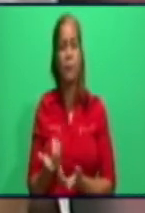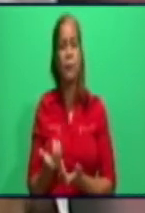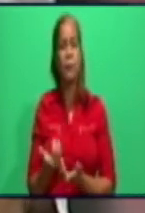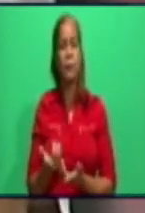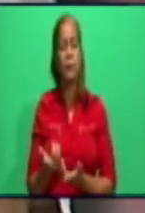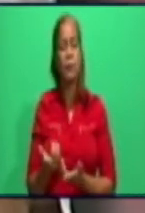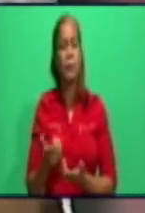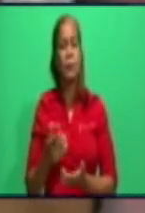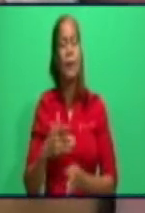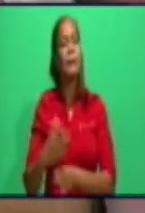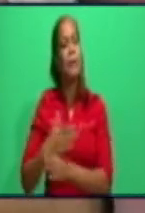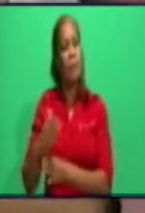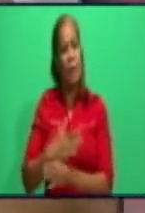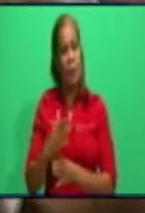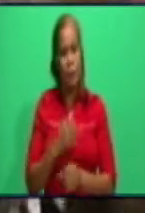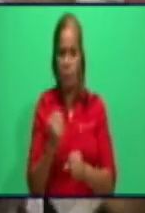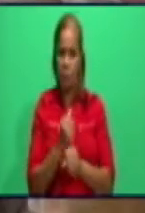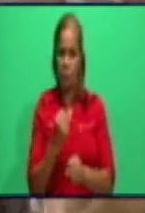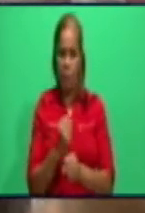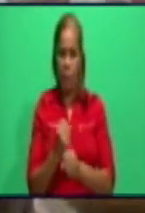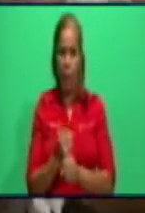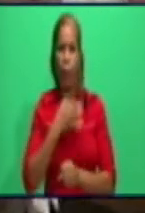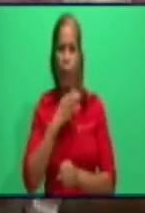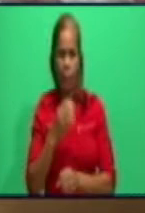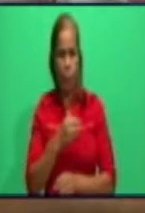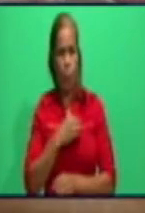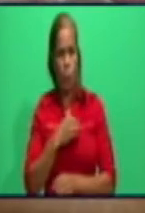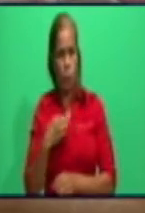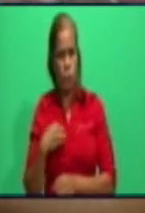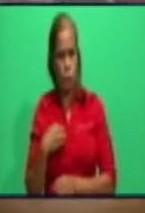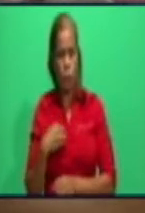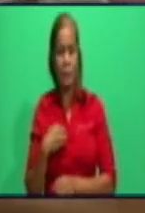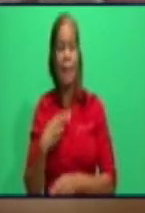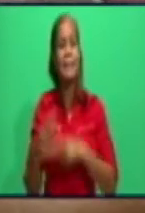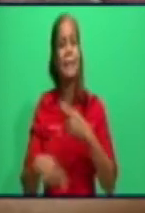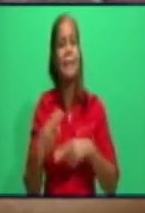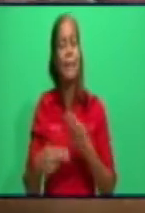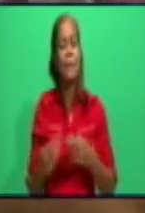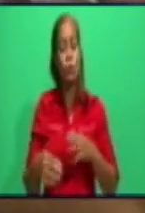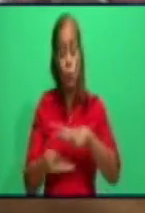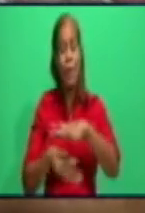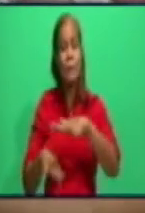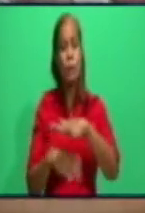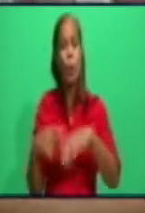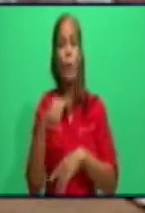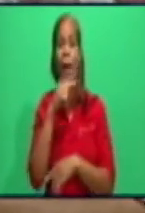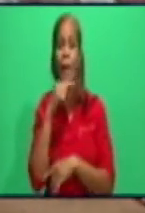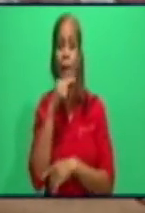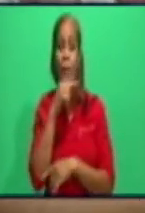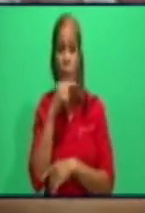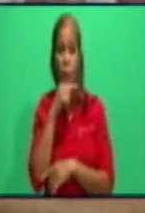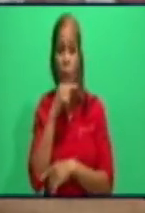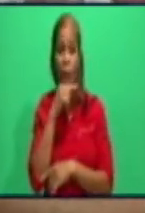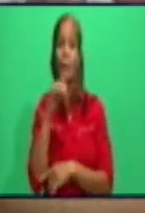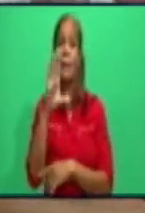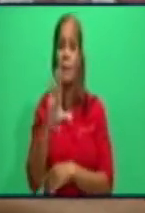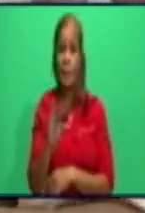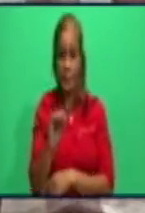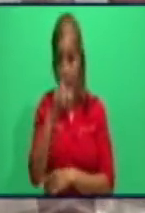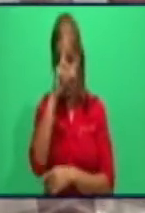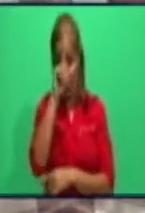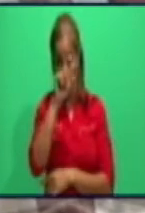de trabajo para evitar entrecruzamiento, consulta de ira. Se creó una zona roja dentro de la propia institución. Recalcar que es un hospital no